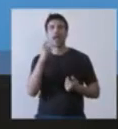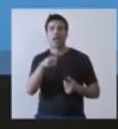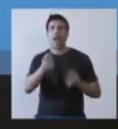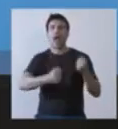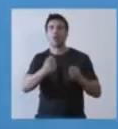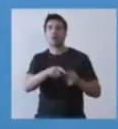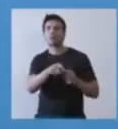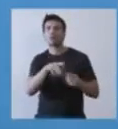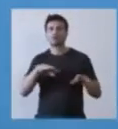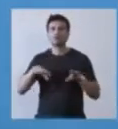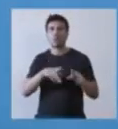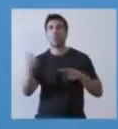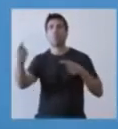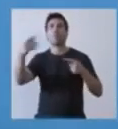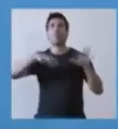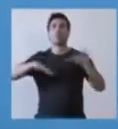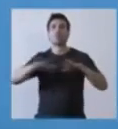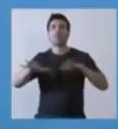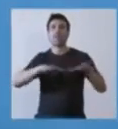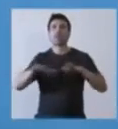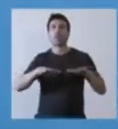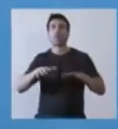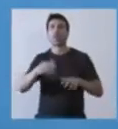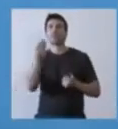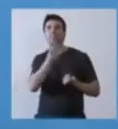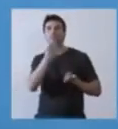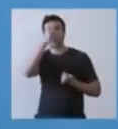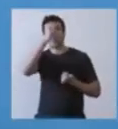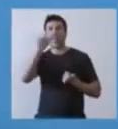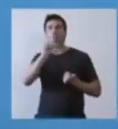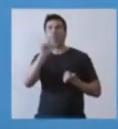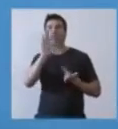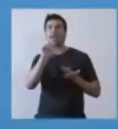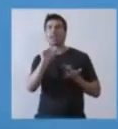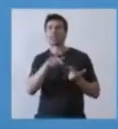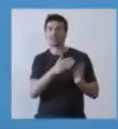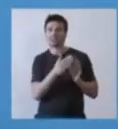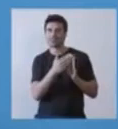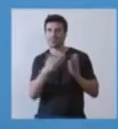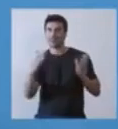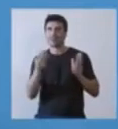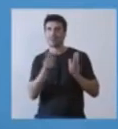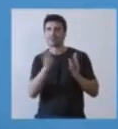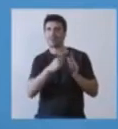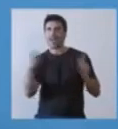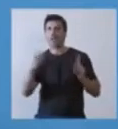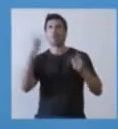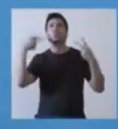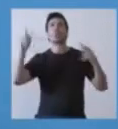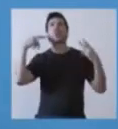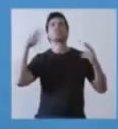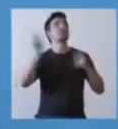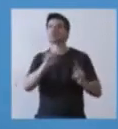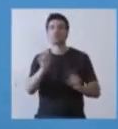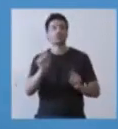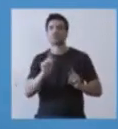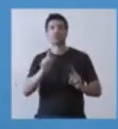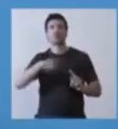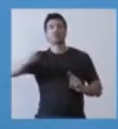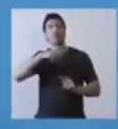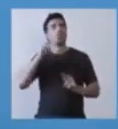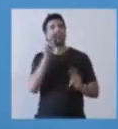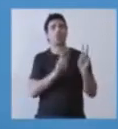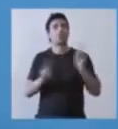circuito turístico del fin de semana porque no estamos frente a una situación como para estar haciendo turismo necesitamos efectivamente que el transporte